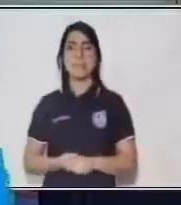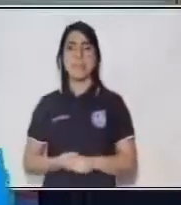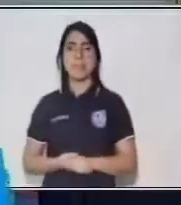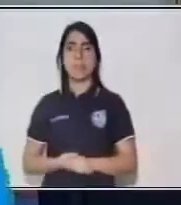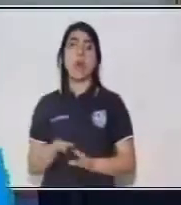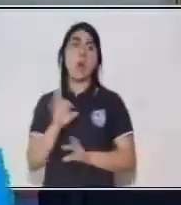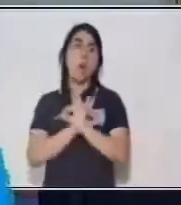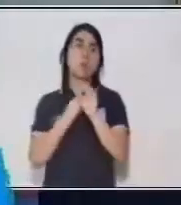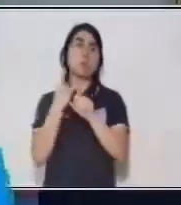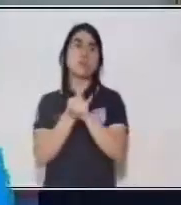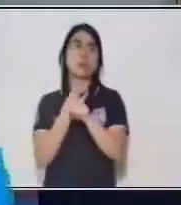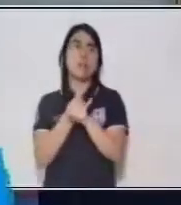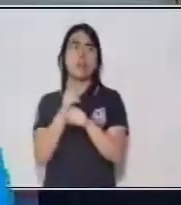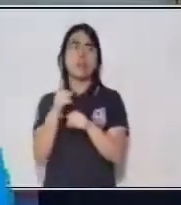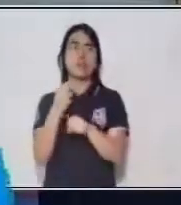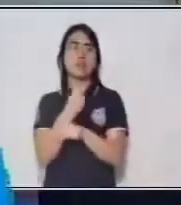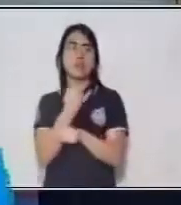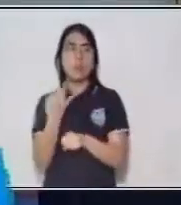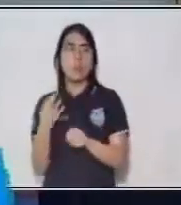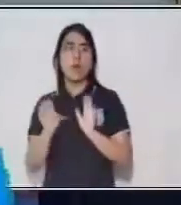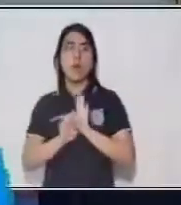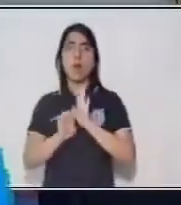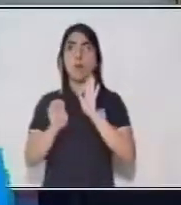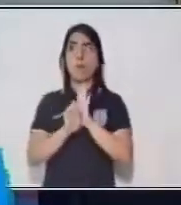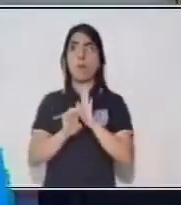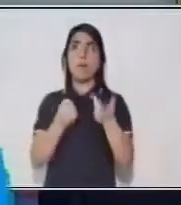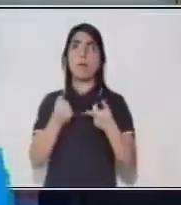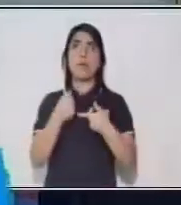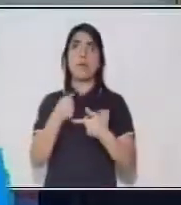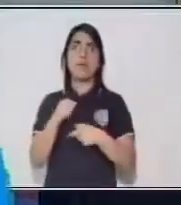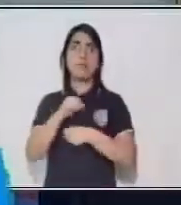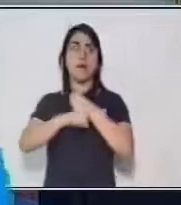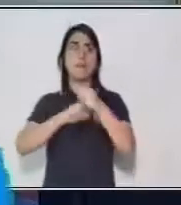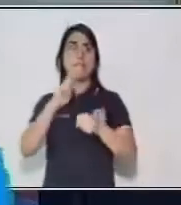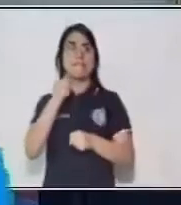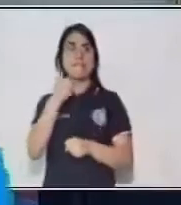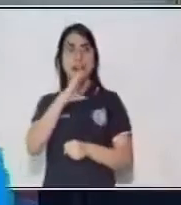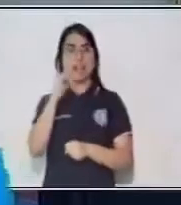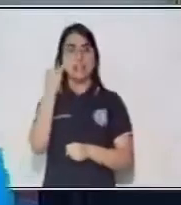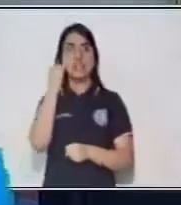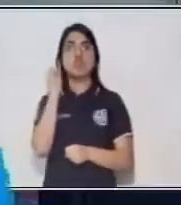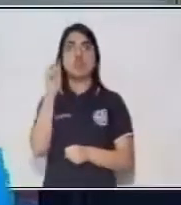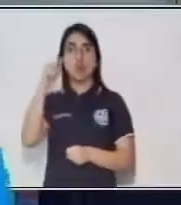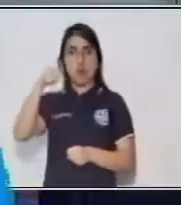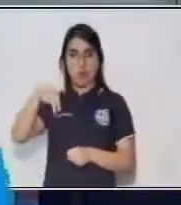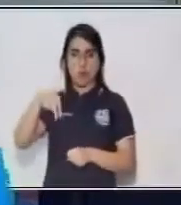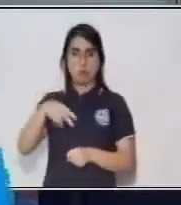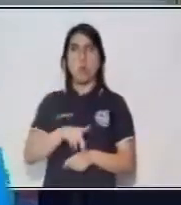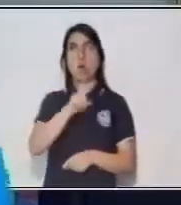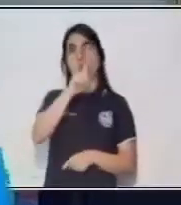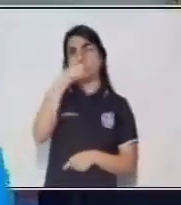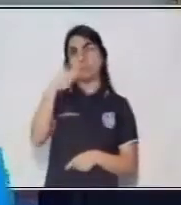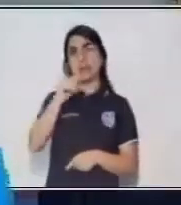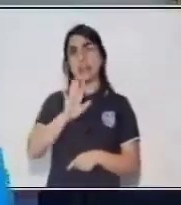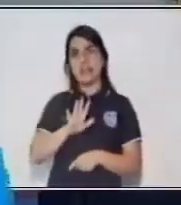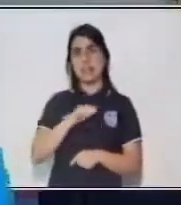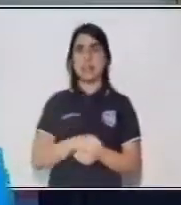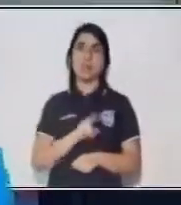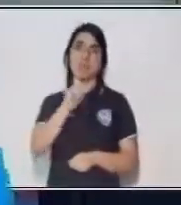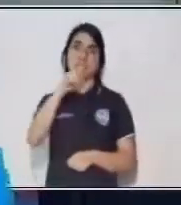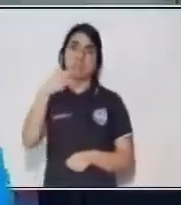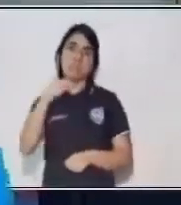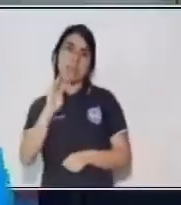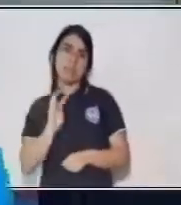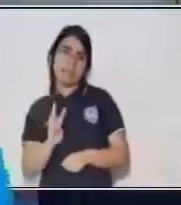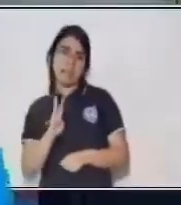racional, cuando sea un quinto, un noveno, un tercio, entonces va a ser decreciente. Y lo vamos a ver a